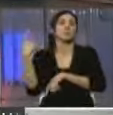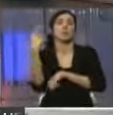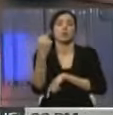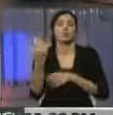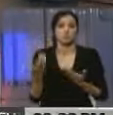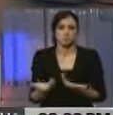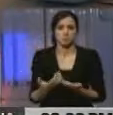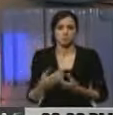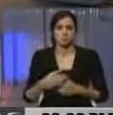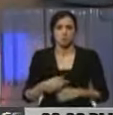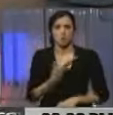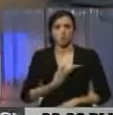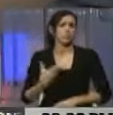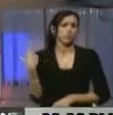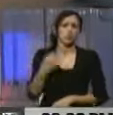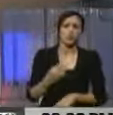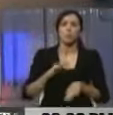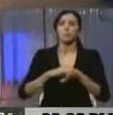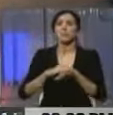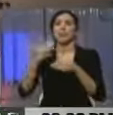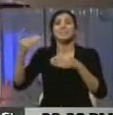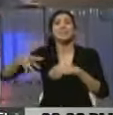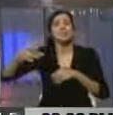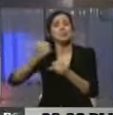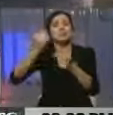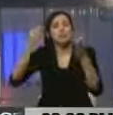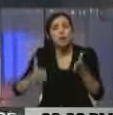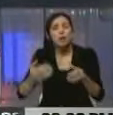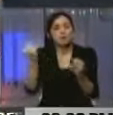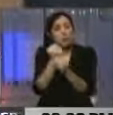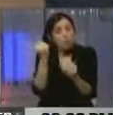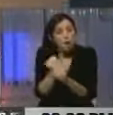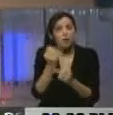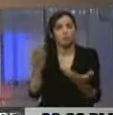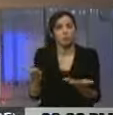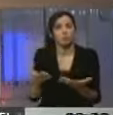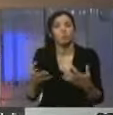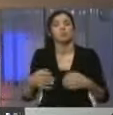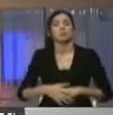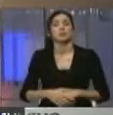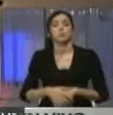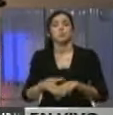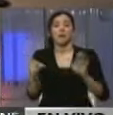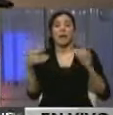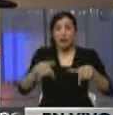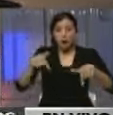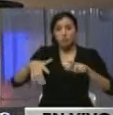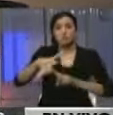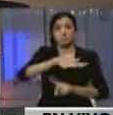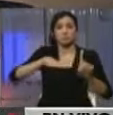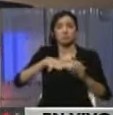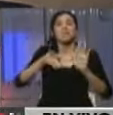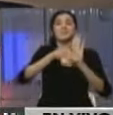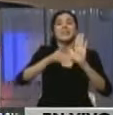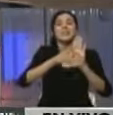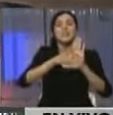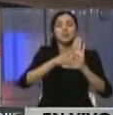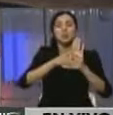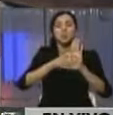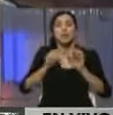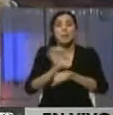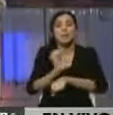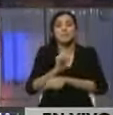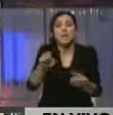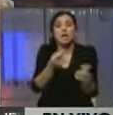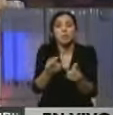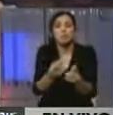trabajo, a la creación de riqueza, en medio de un decreto de emergencia constitucional económica, pues, por